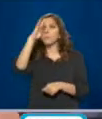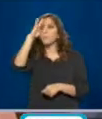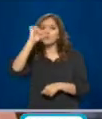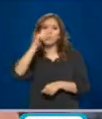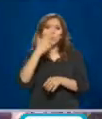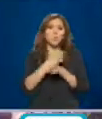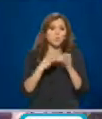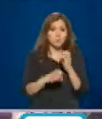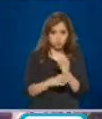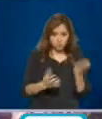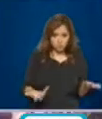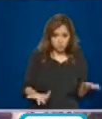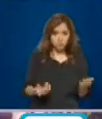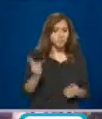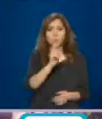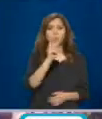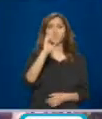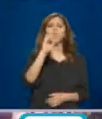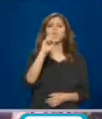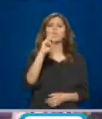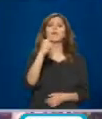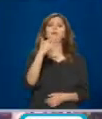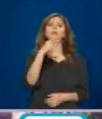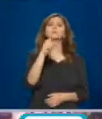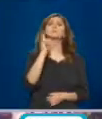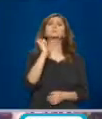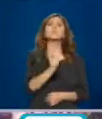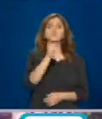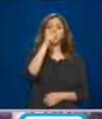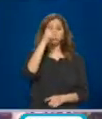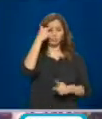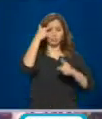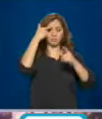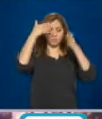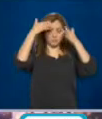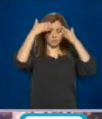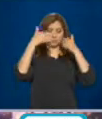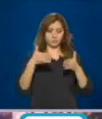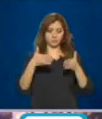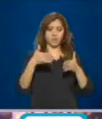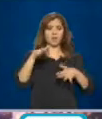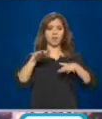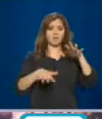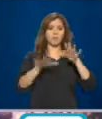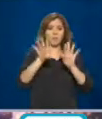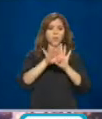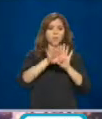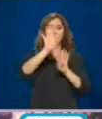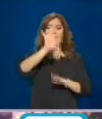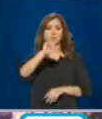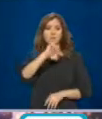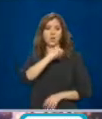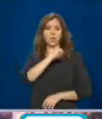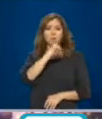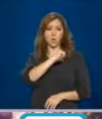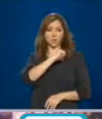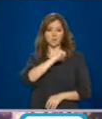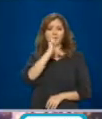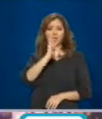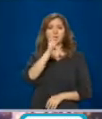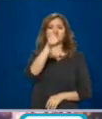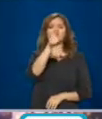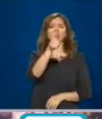cosas. en el orgasmo pues tienes que estar en ti. Siempre hablamos de que finalmente también se trata de un acto muy egoísta. Sí. Porque es el momento en que estás en